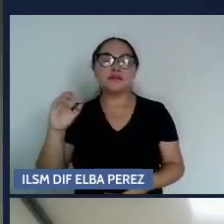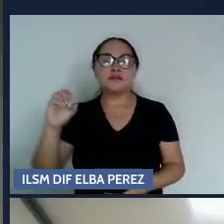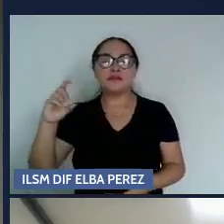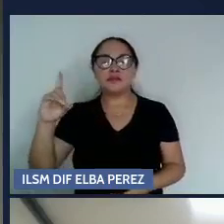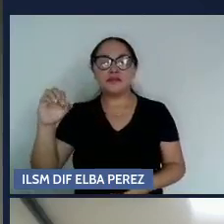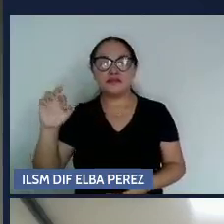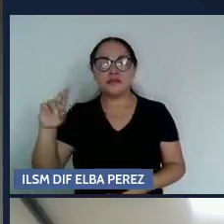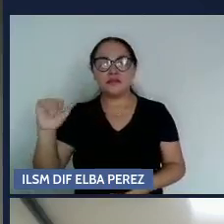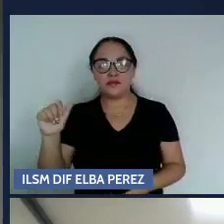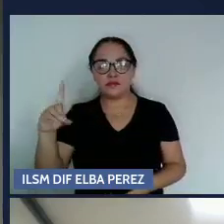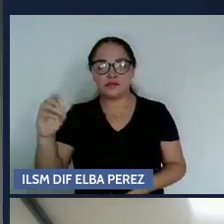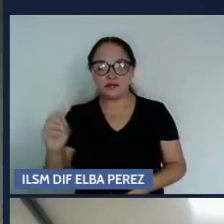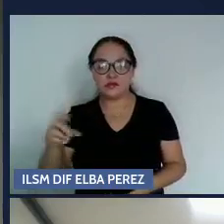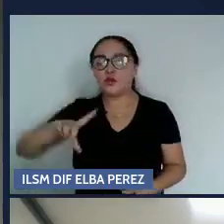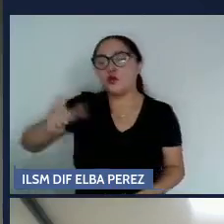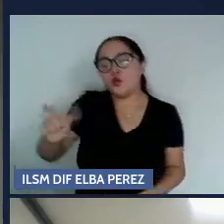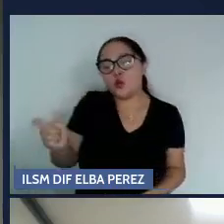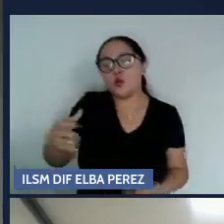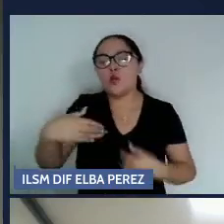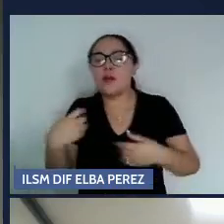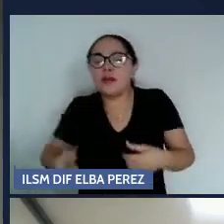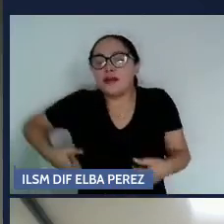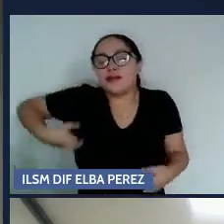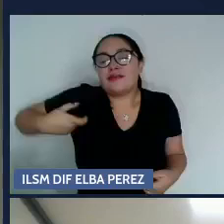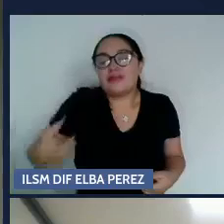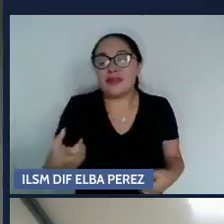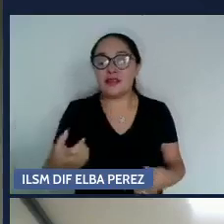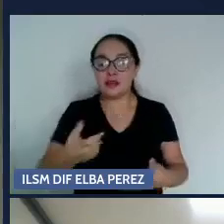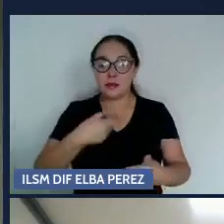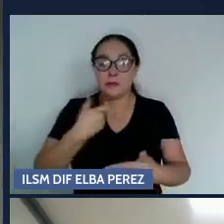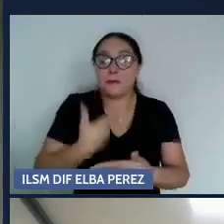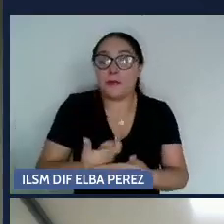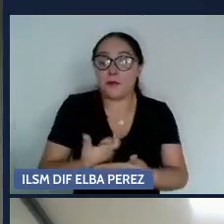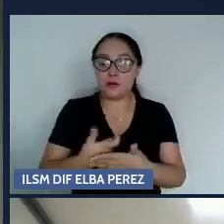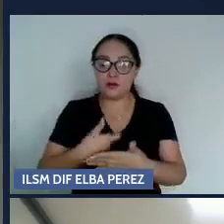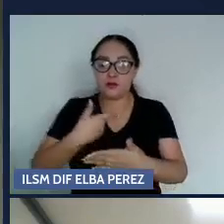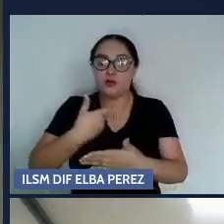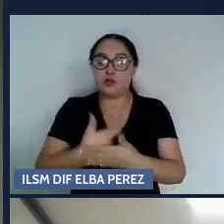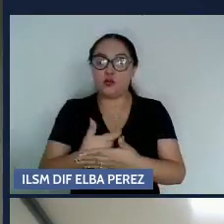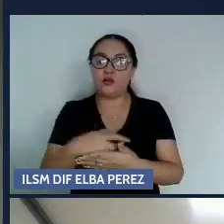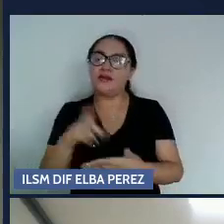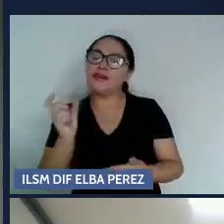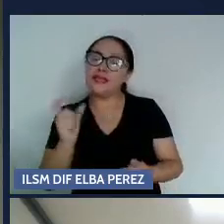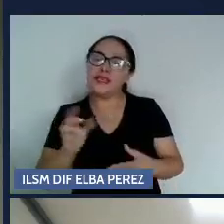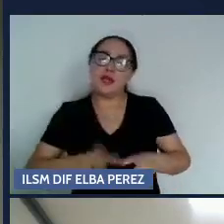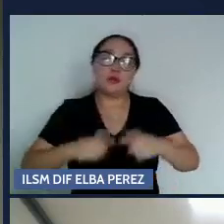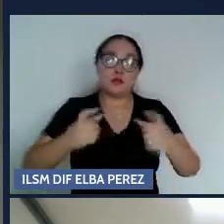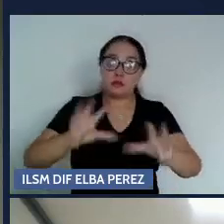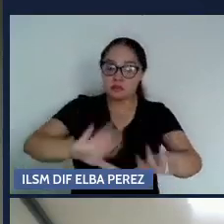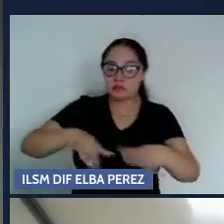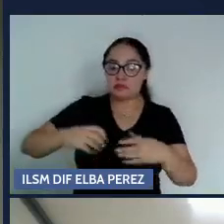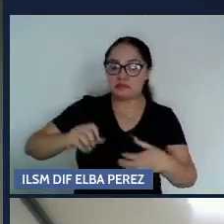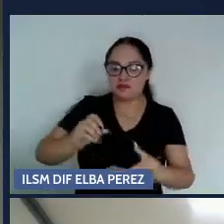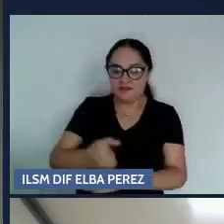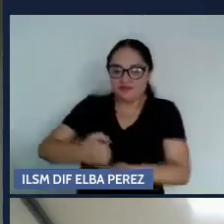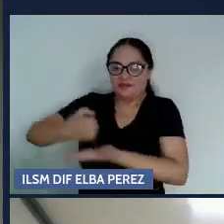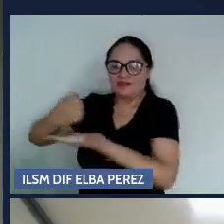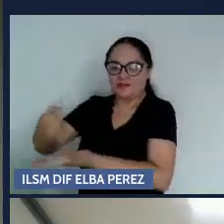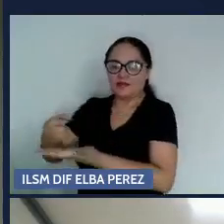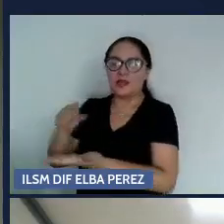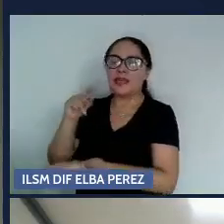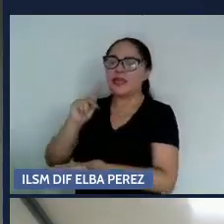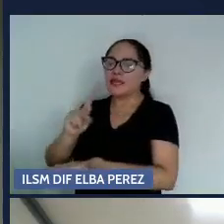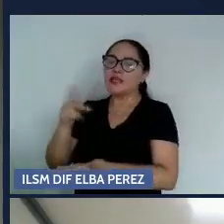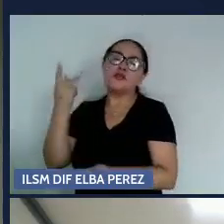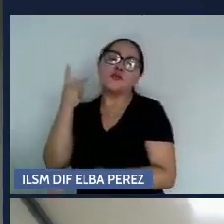federales a los cuales se les da un fin político electoral, competencia de FICEL. Y